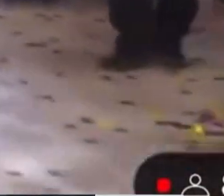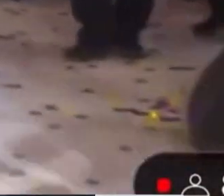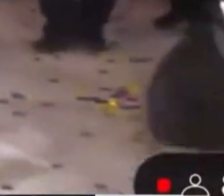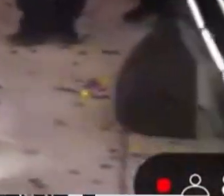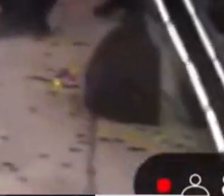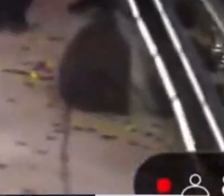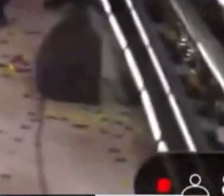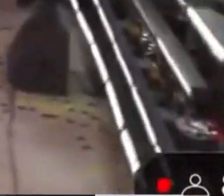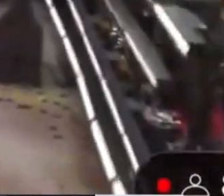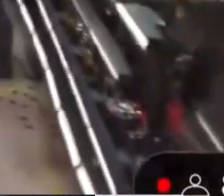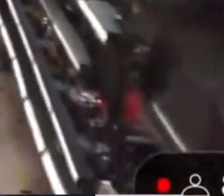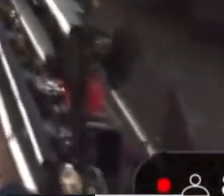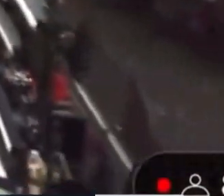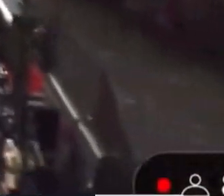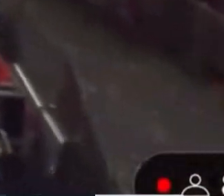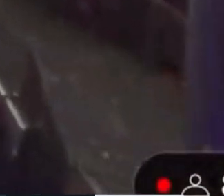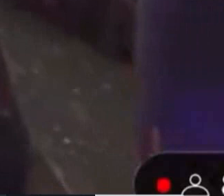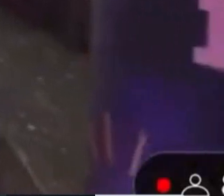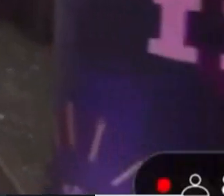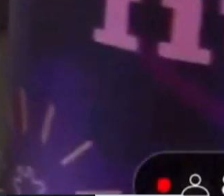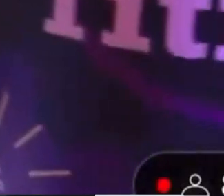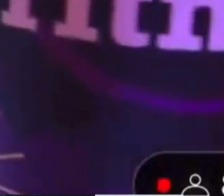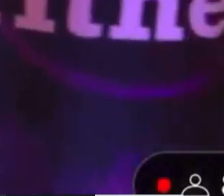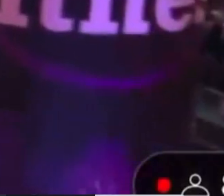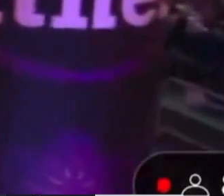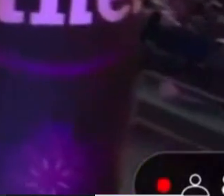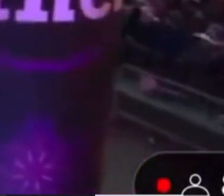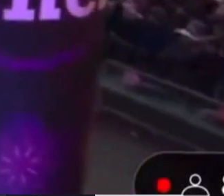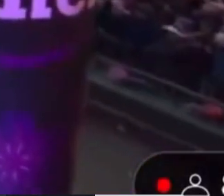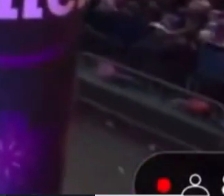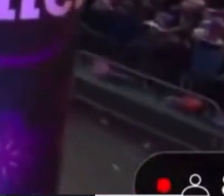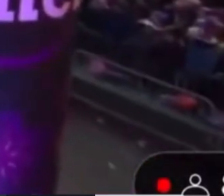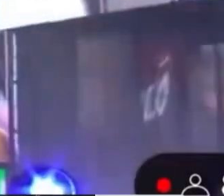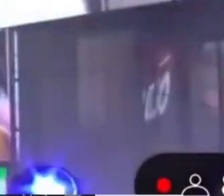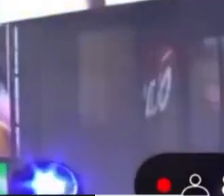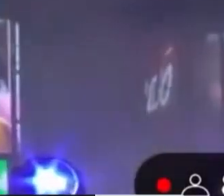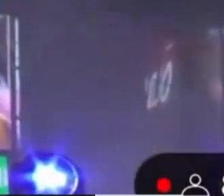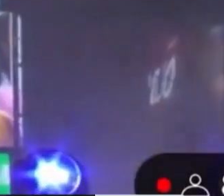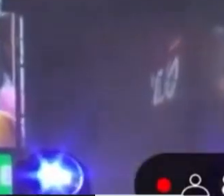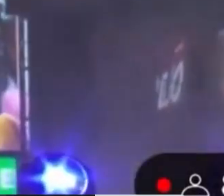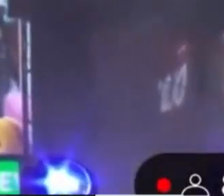oscuro, salimos. Te faltó valor y yo tuve compromiso. Me paré del piso.